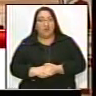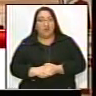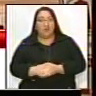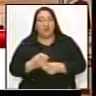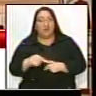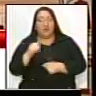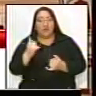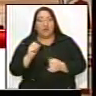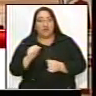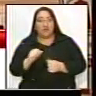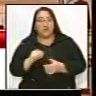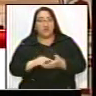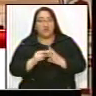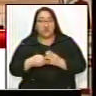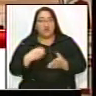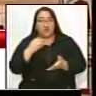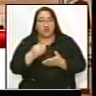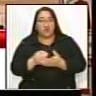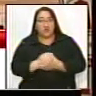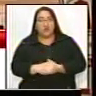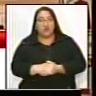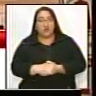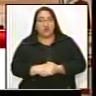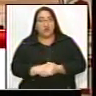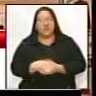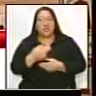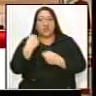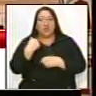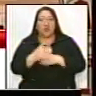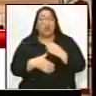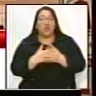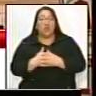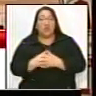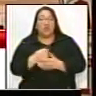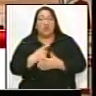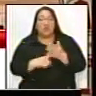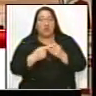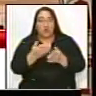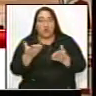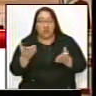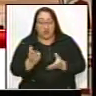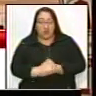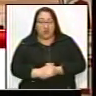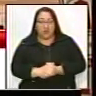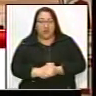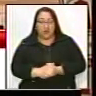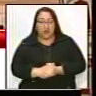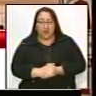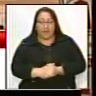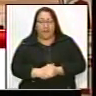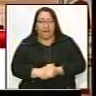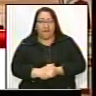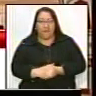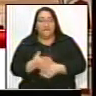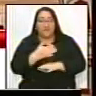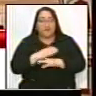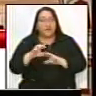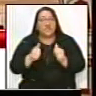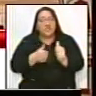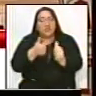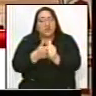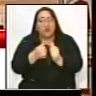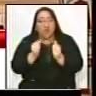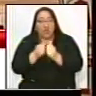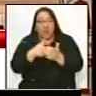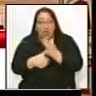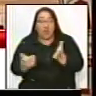sí acá le voy a dejar el cargo, doctora, para que usted haga el seguimiento de este